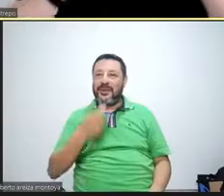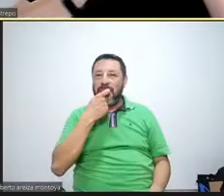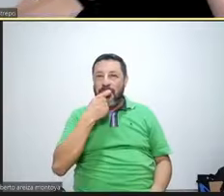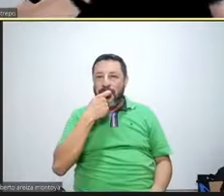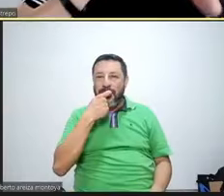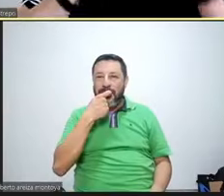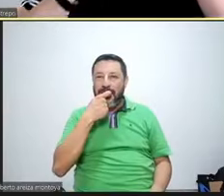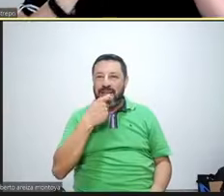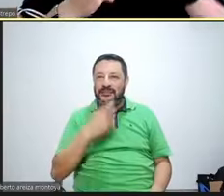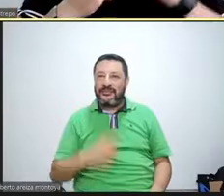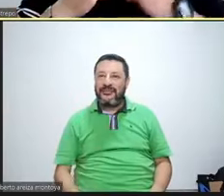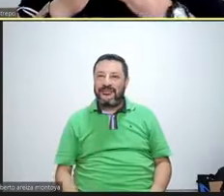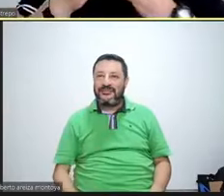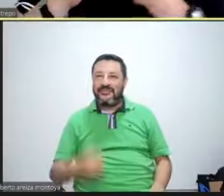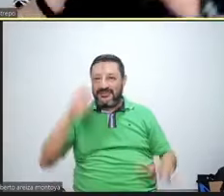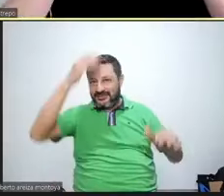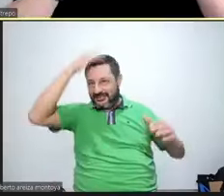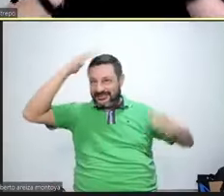En béisbol es...